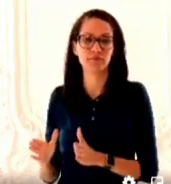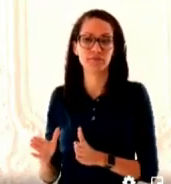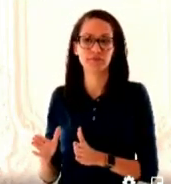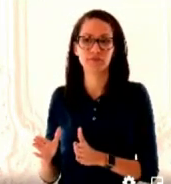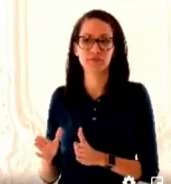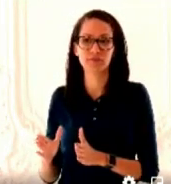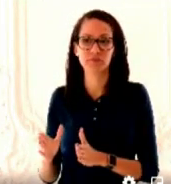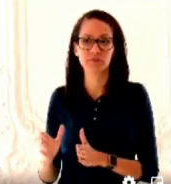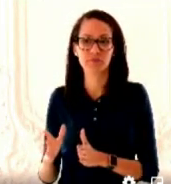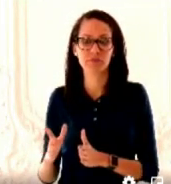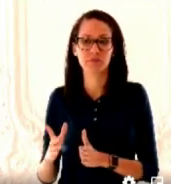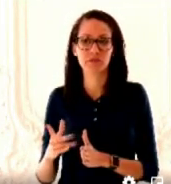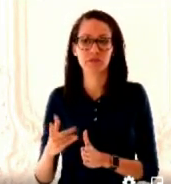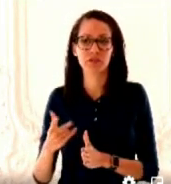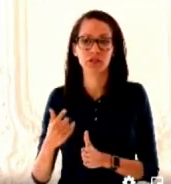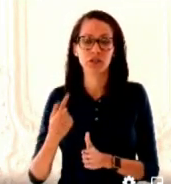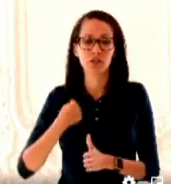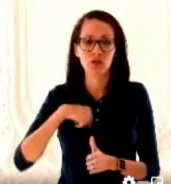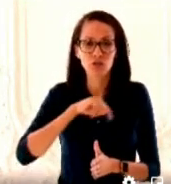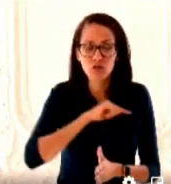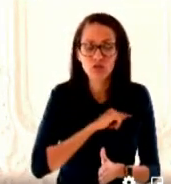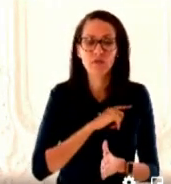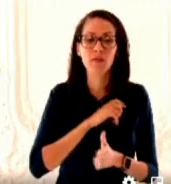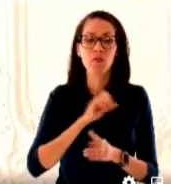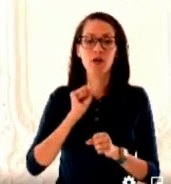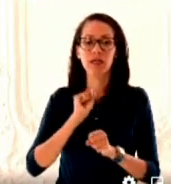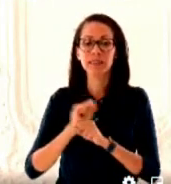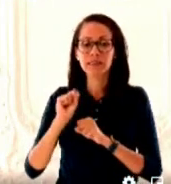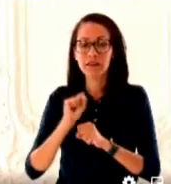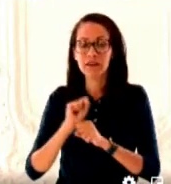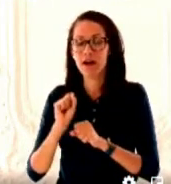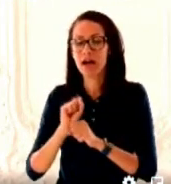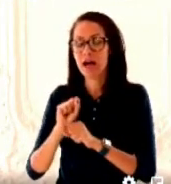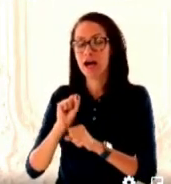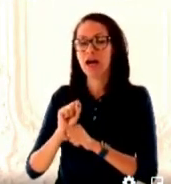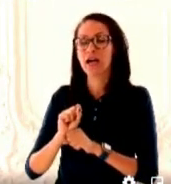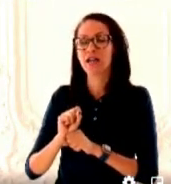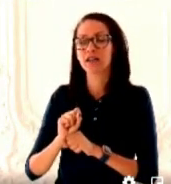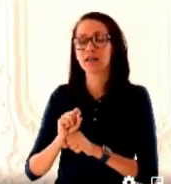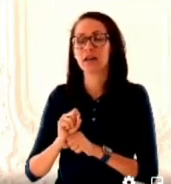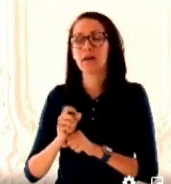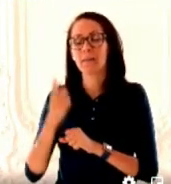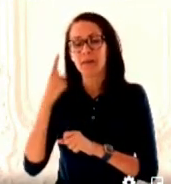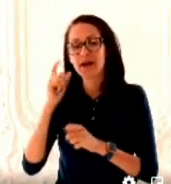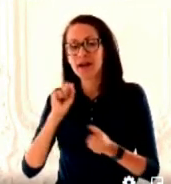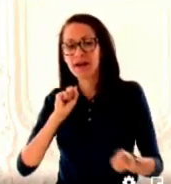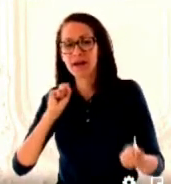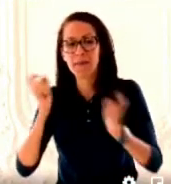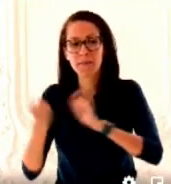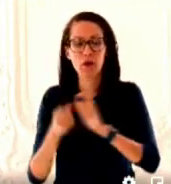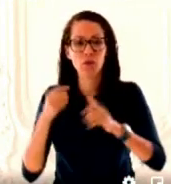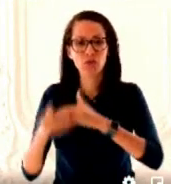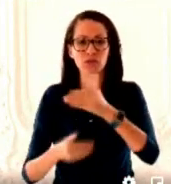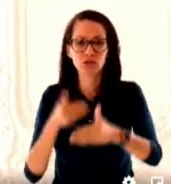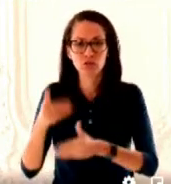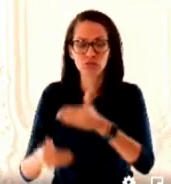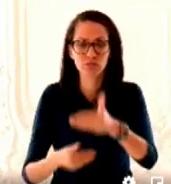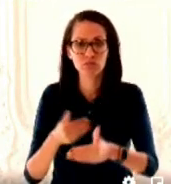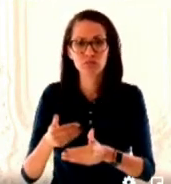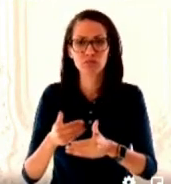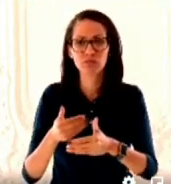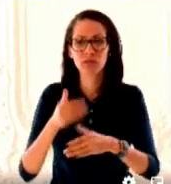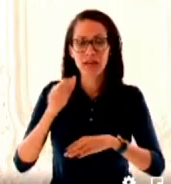Vamos a invertir estratégicamente nuestros recursos para transformar procesos, para